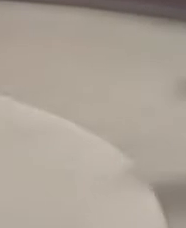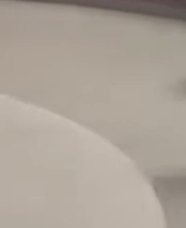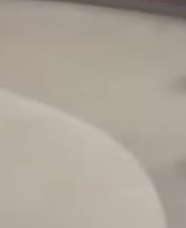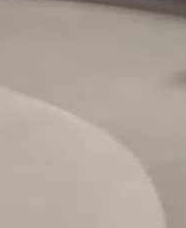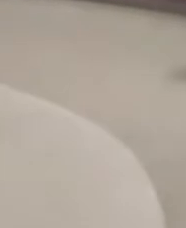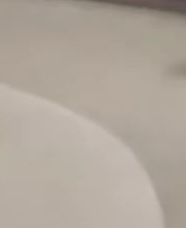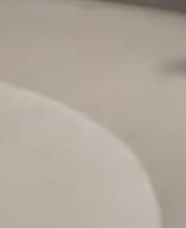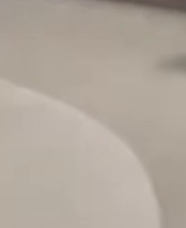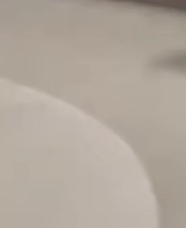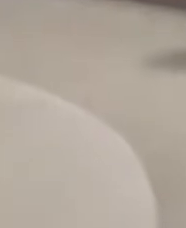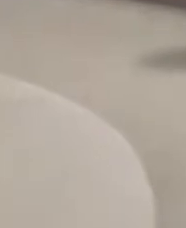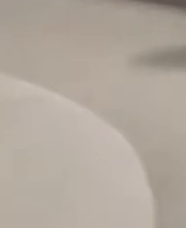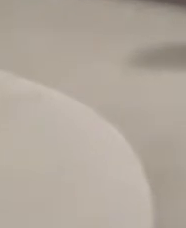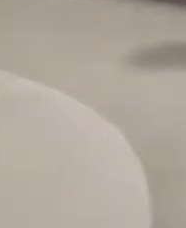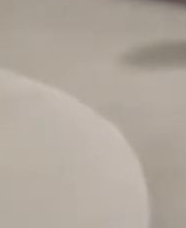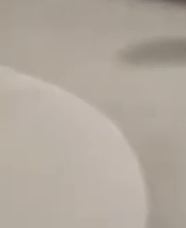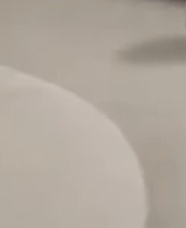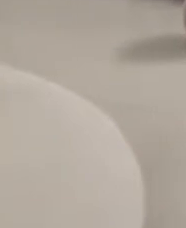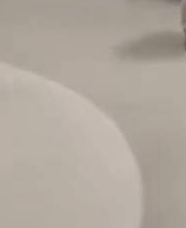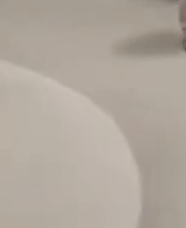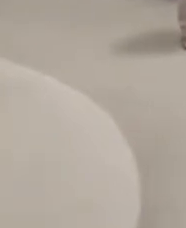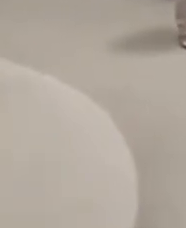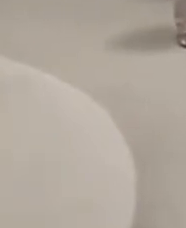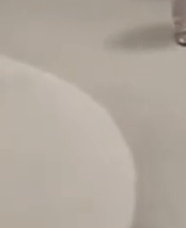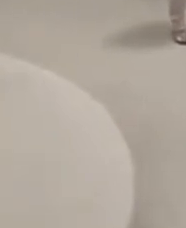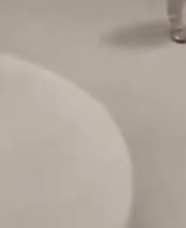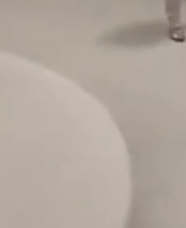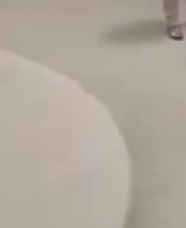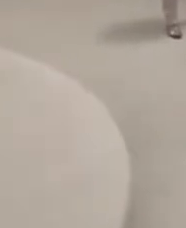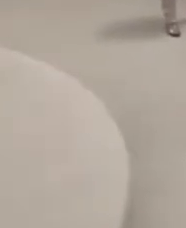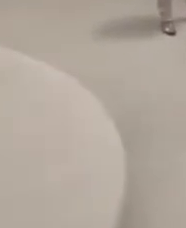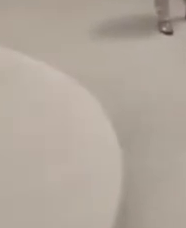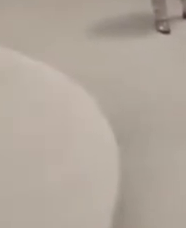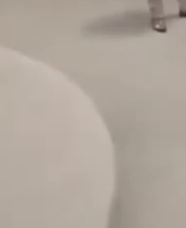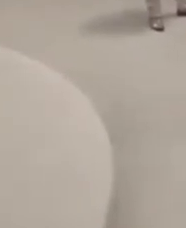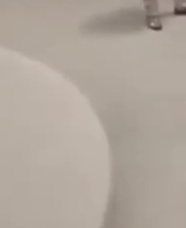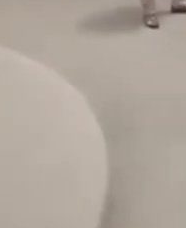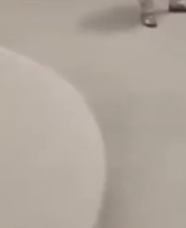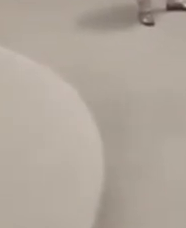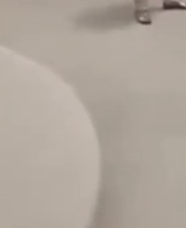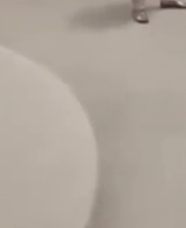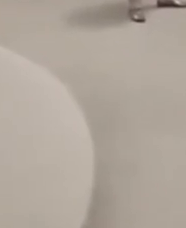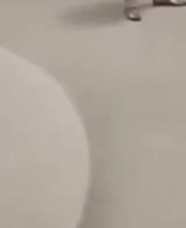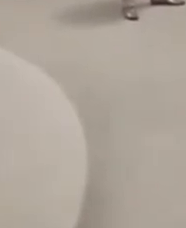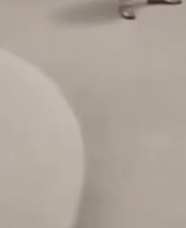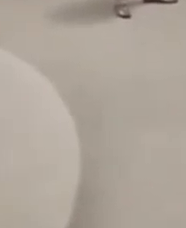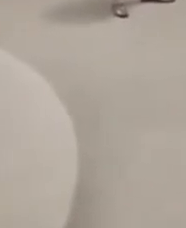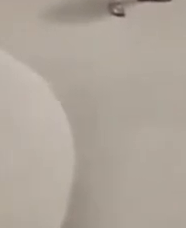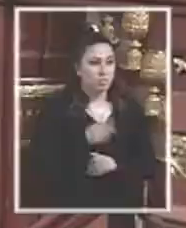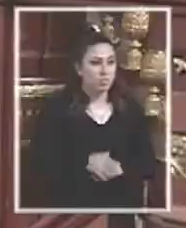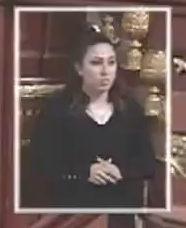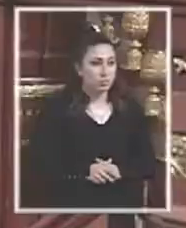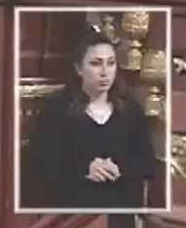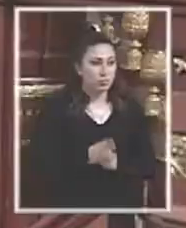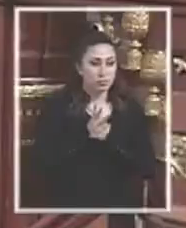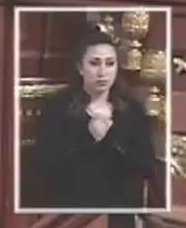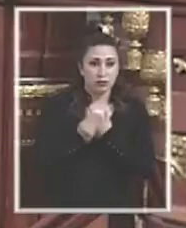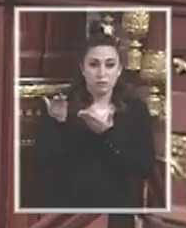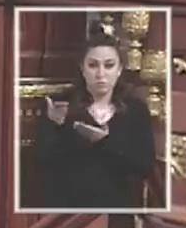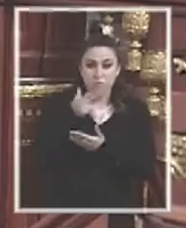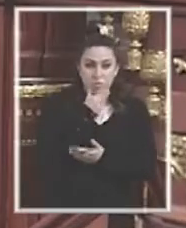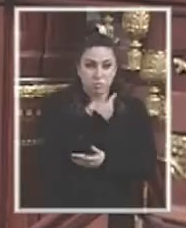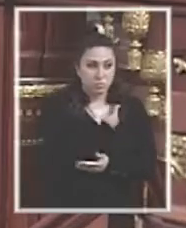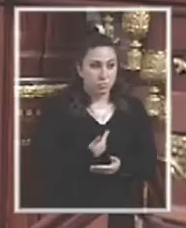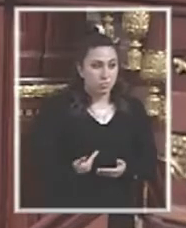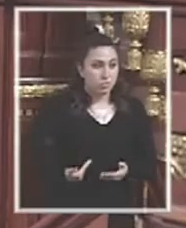En sesión ordinaria del Congreso de la Ciudad de México, la coordinadora del Grupo Parlamentario de Morena, la diputada Marta Ávila